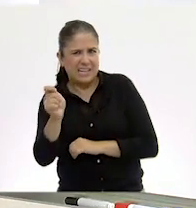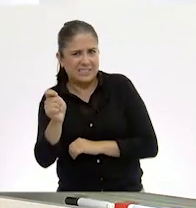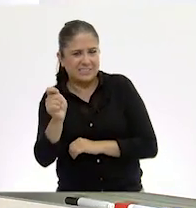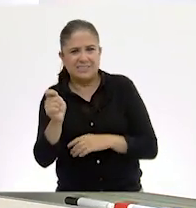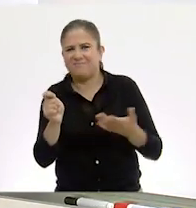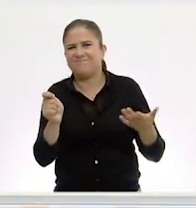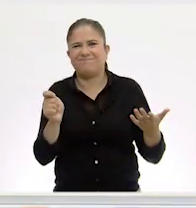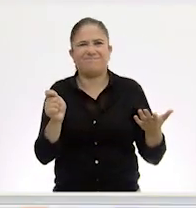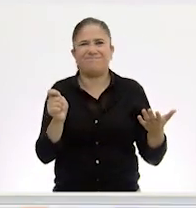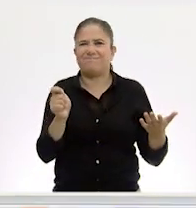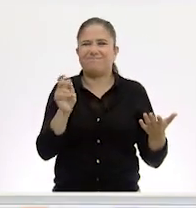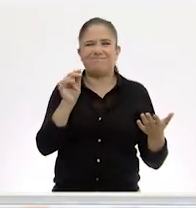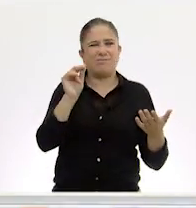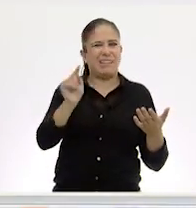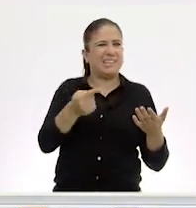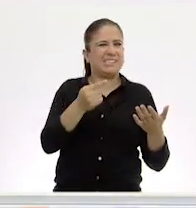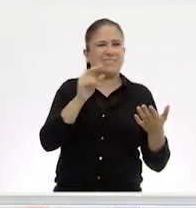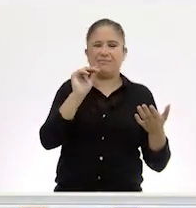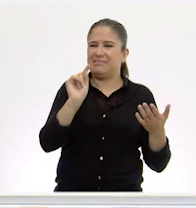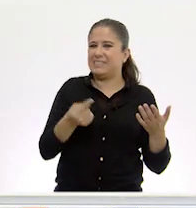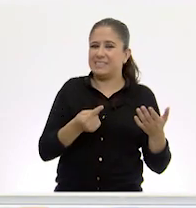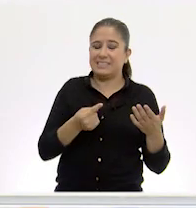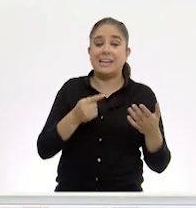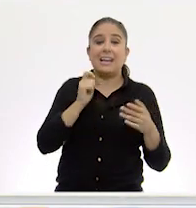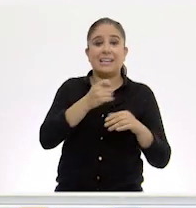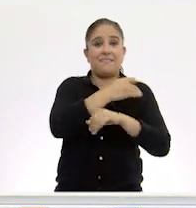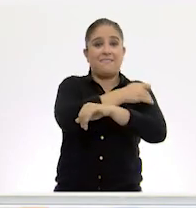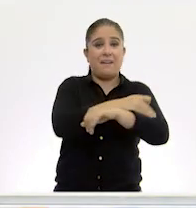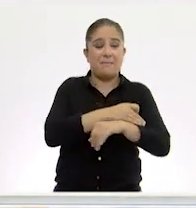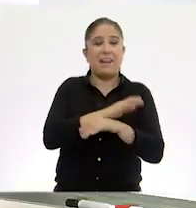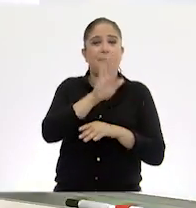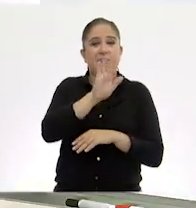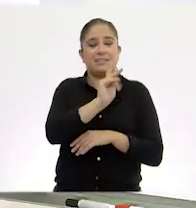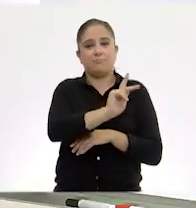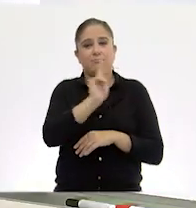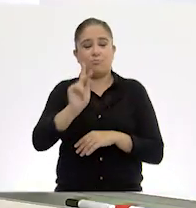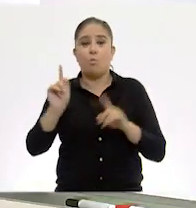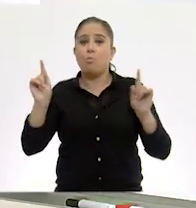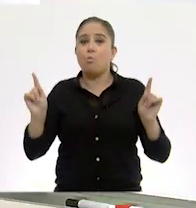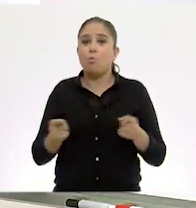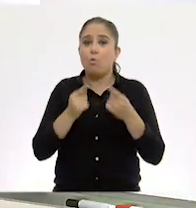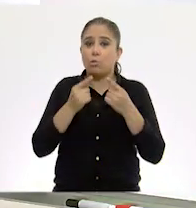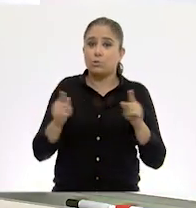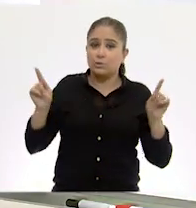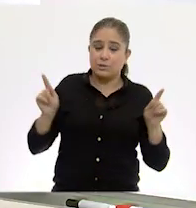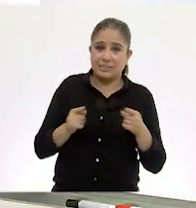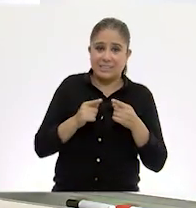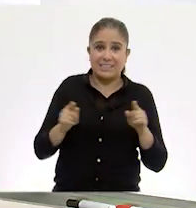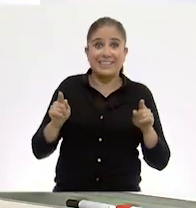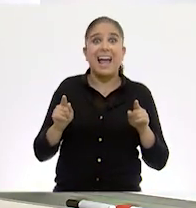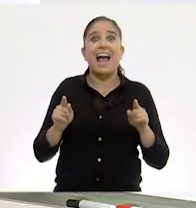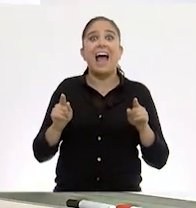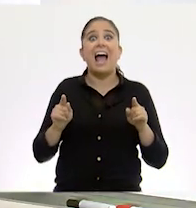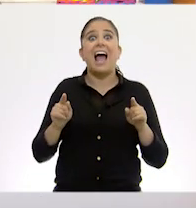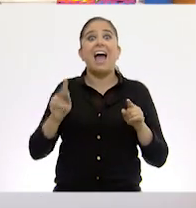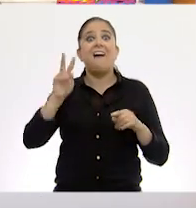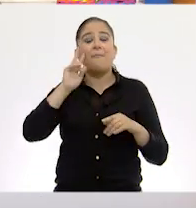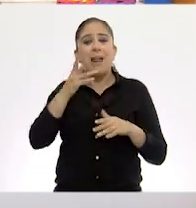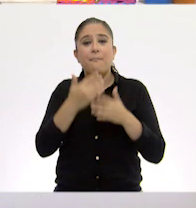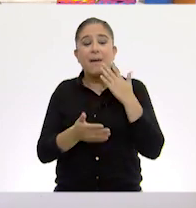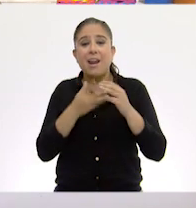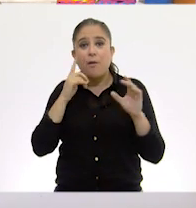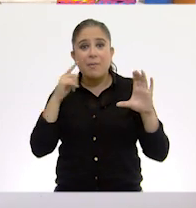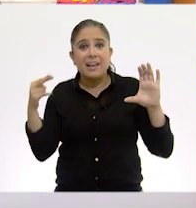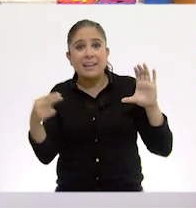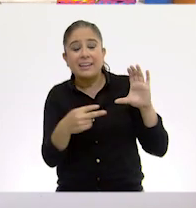creo que como va que... muy bien. La familia es como la música. Sí, la familia es como la música. ¡Ah, mira lo que tienes en las manos!